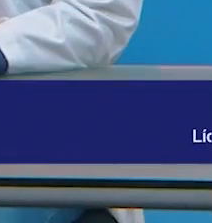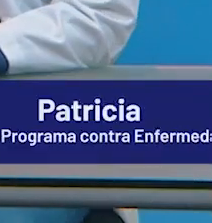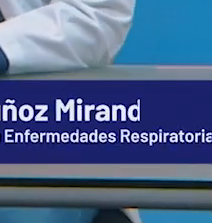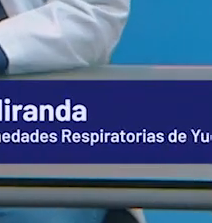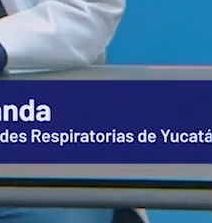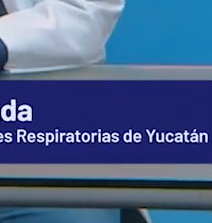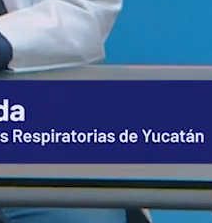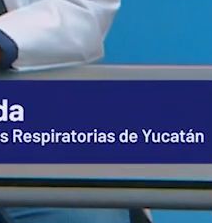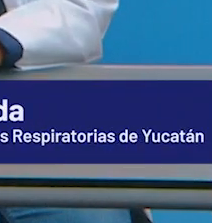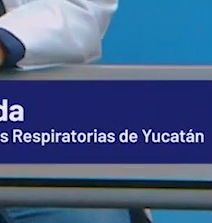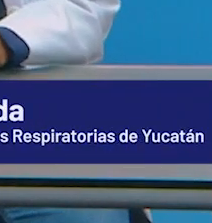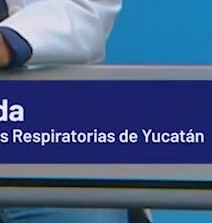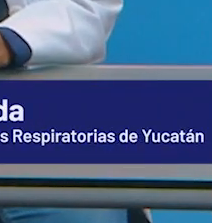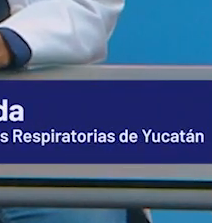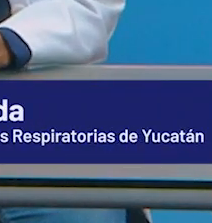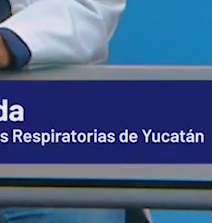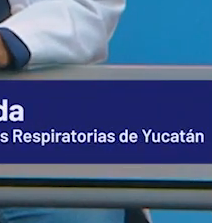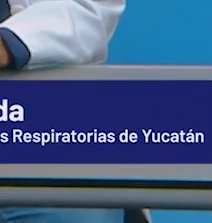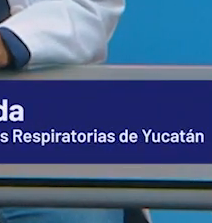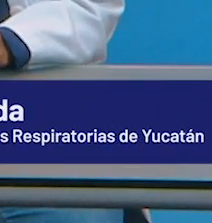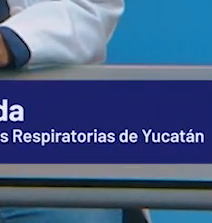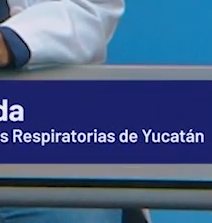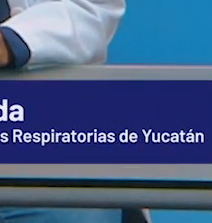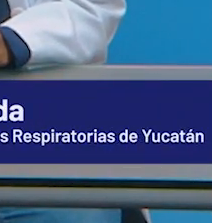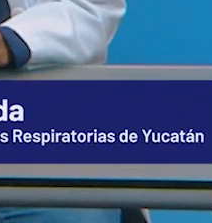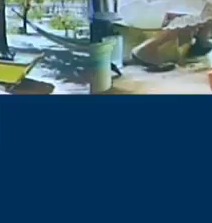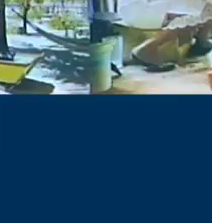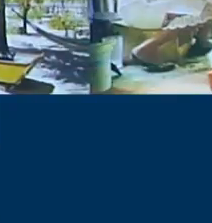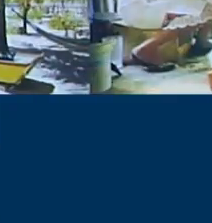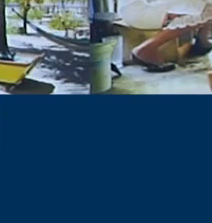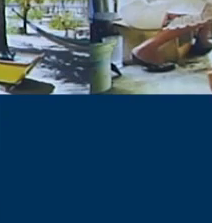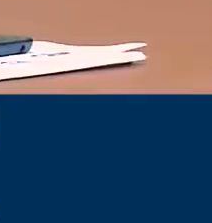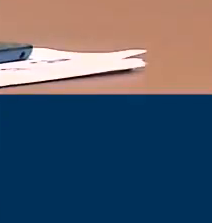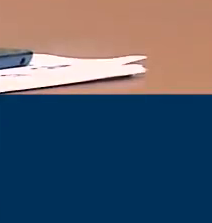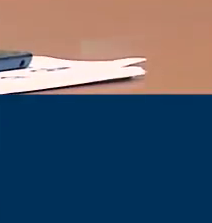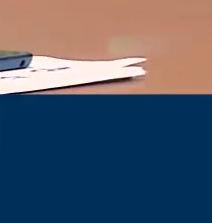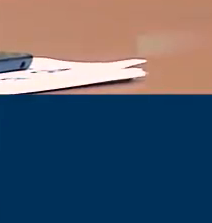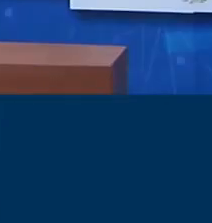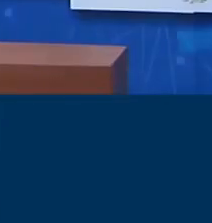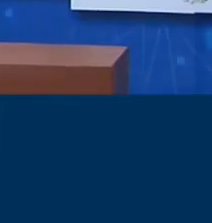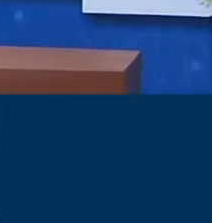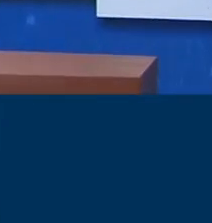kunsik, netiek ubentanila, tile chikul hela, nip olal. Tele